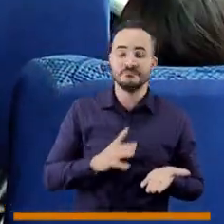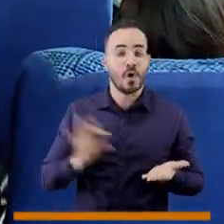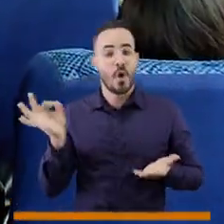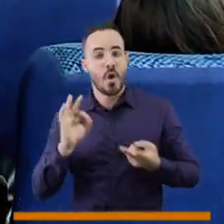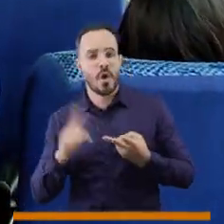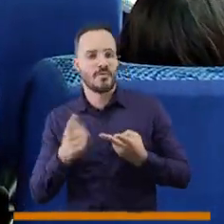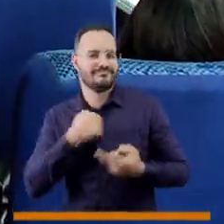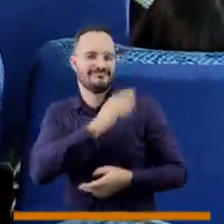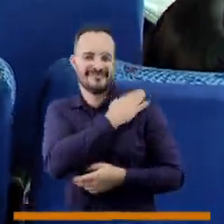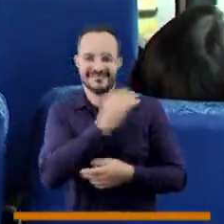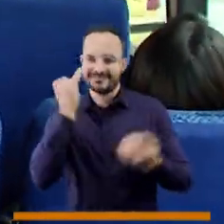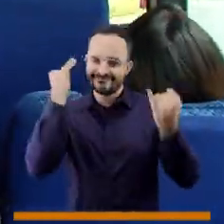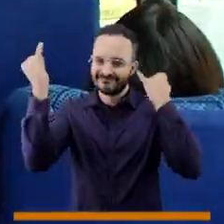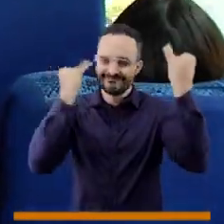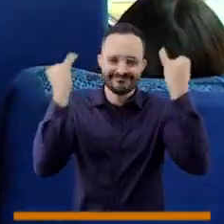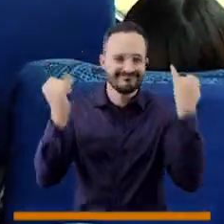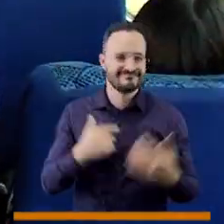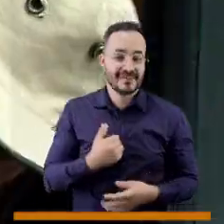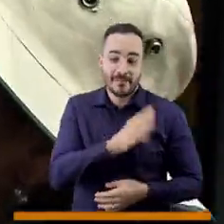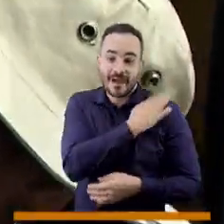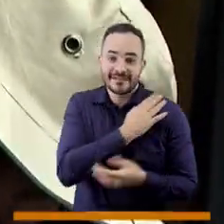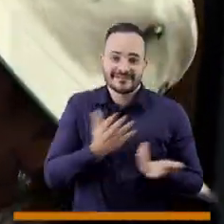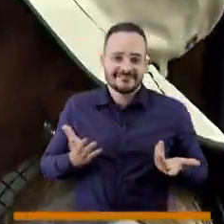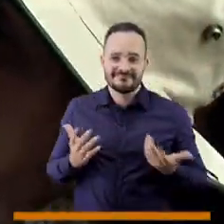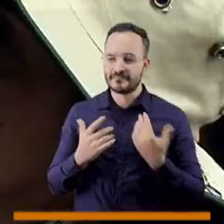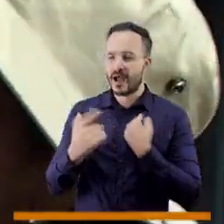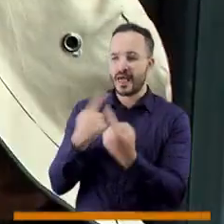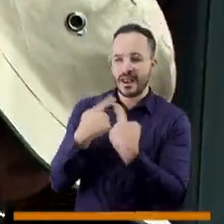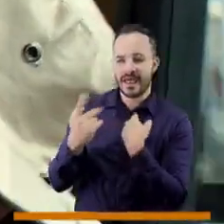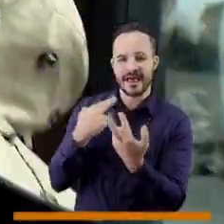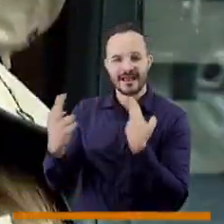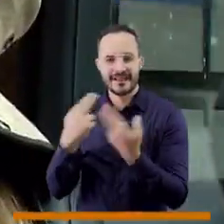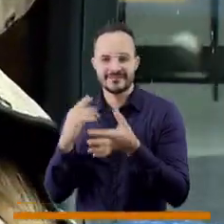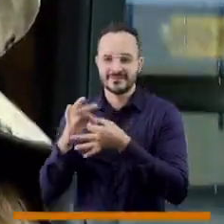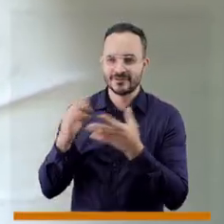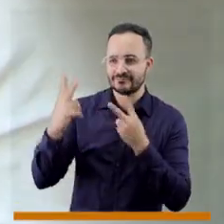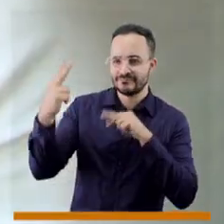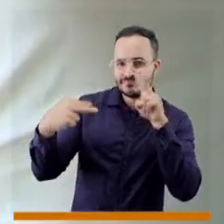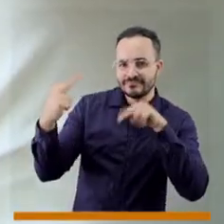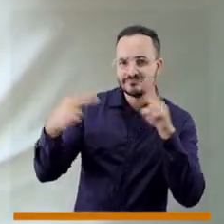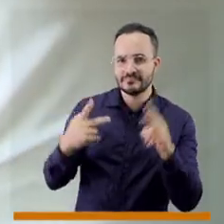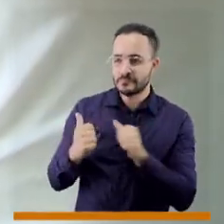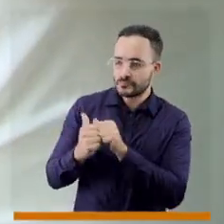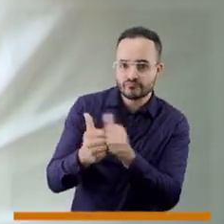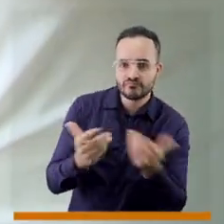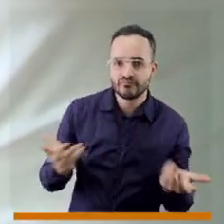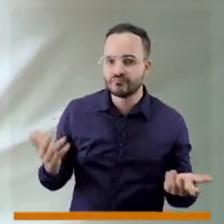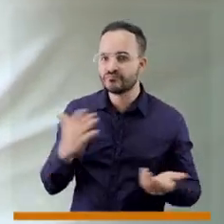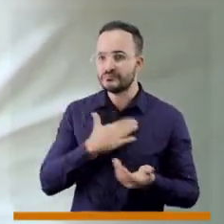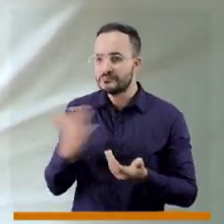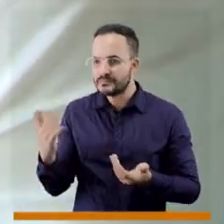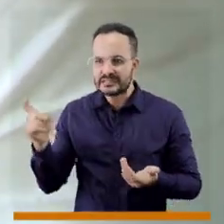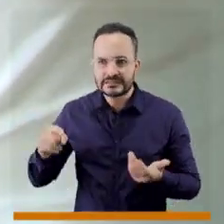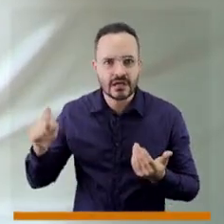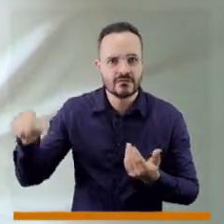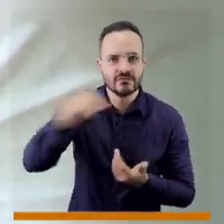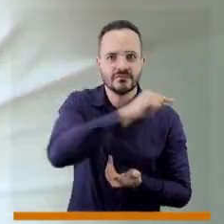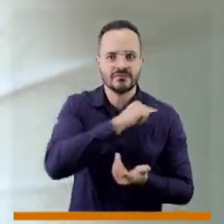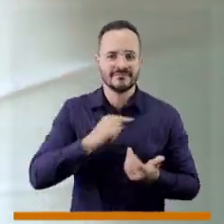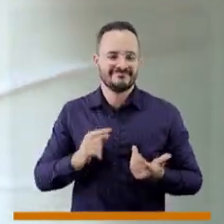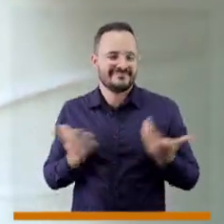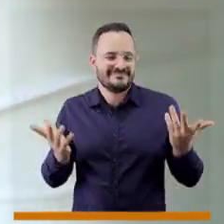paisa. Y el paisa es paisa cuando tiene relación con la persona. Cuando te habla, te mira a los ojos, te lleva, te trae.